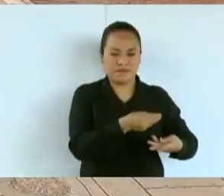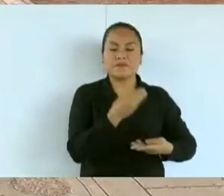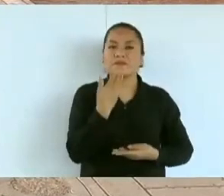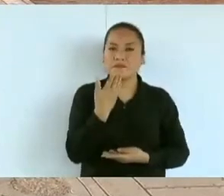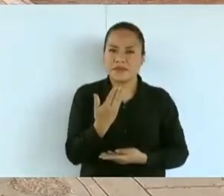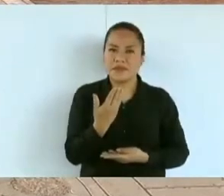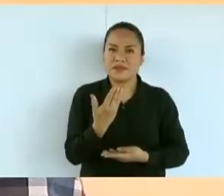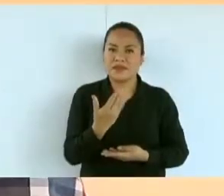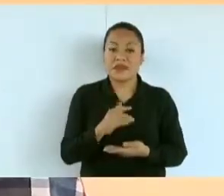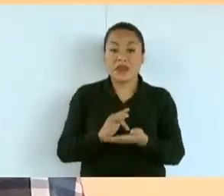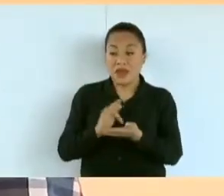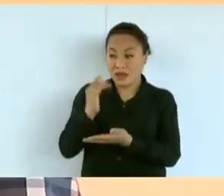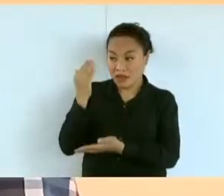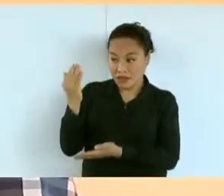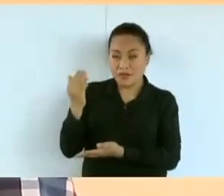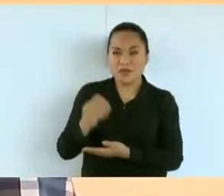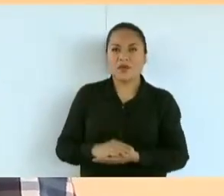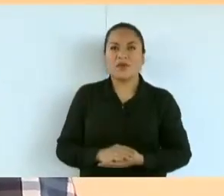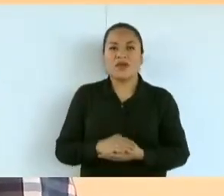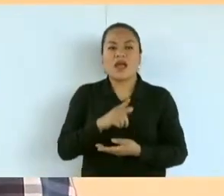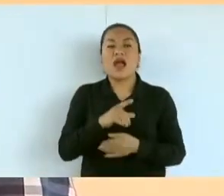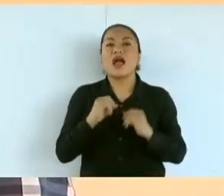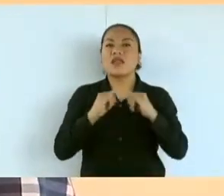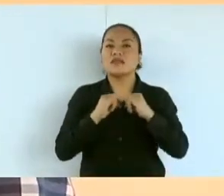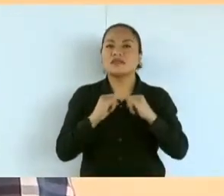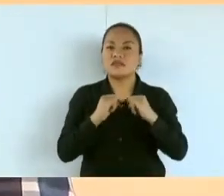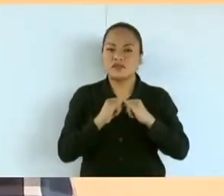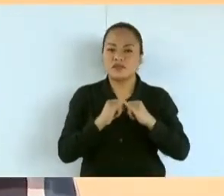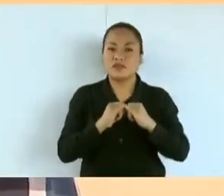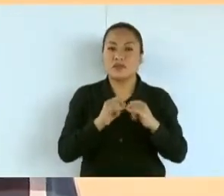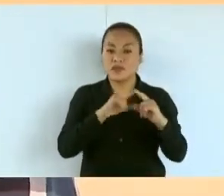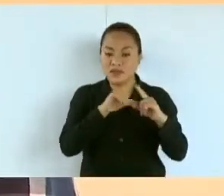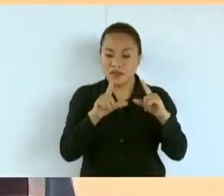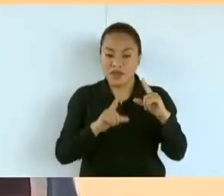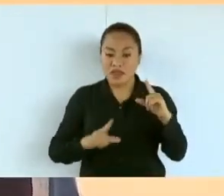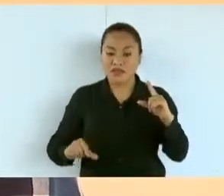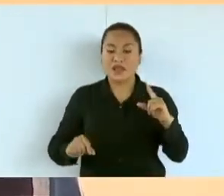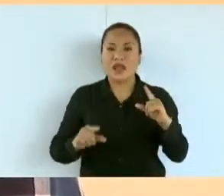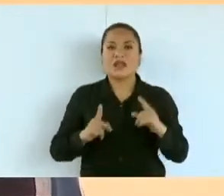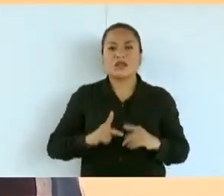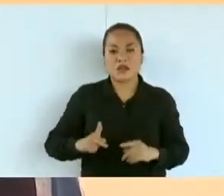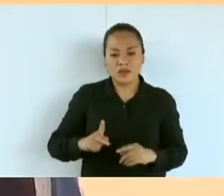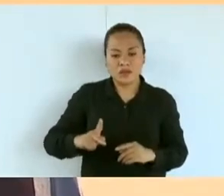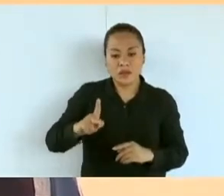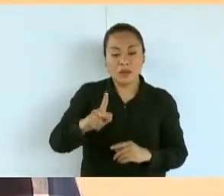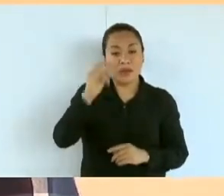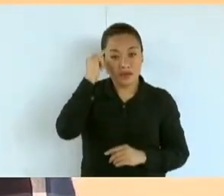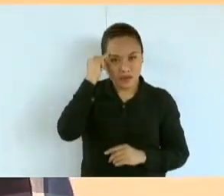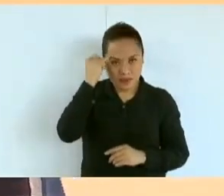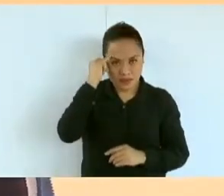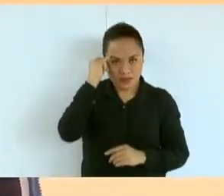Agradecemos también al Instituto Nacional de los Pueblos Indígenas.